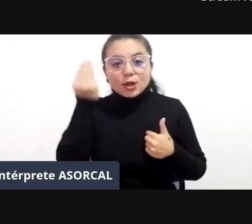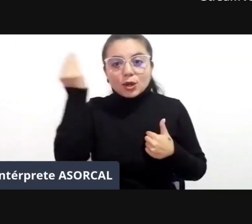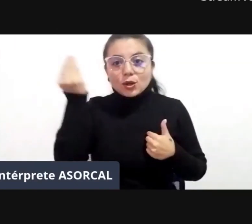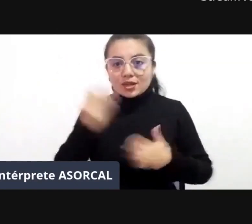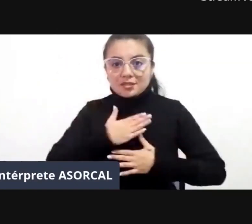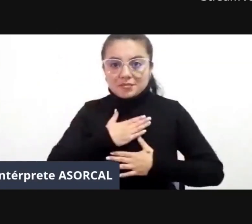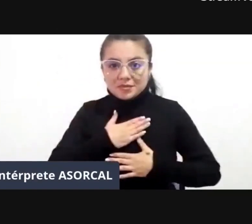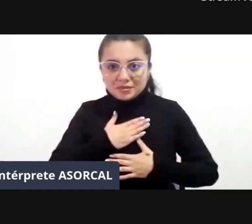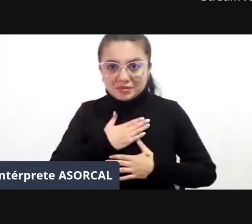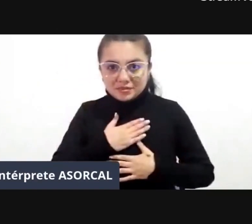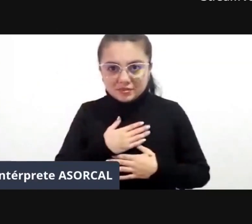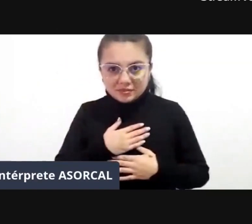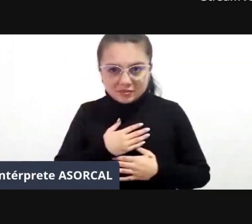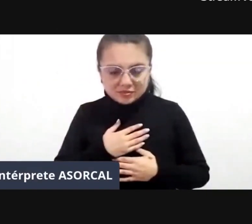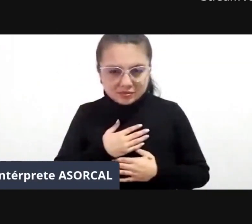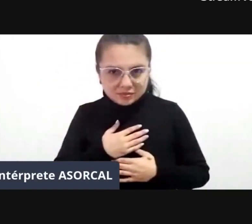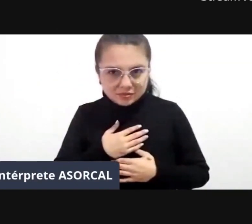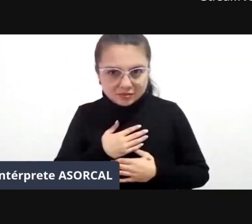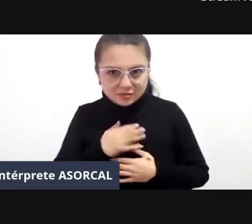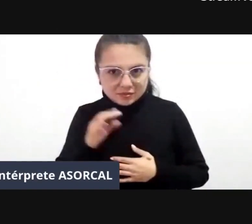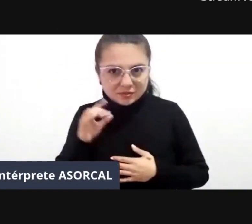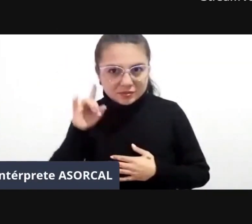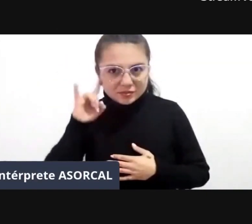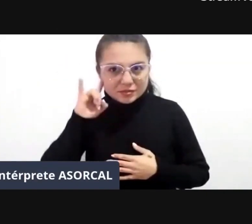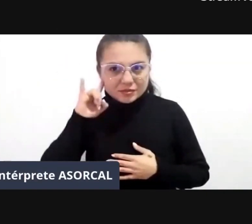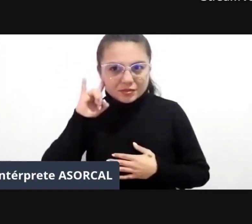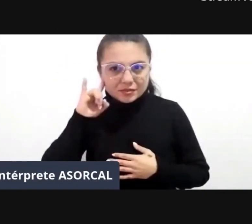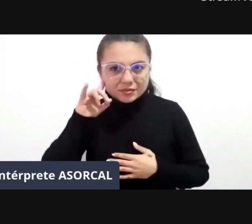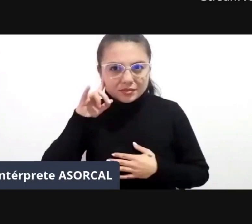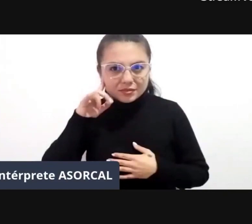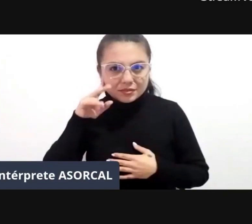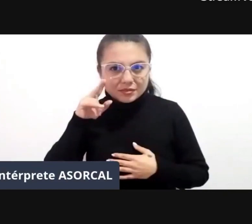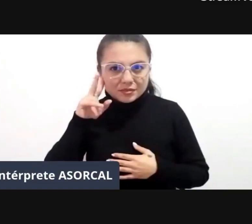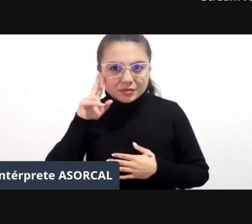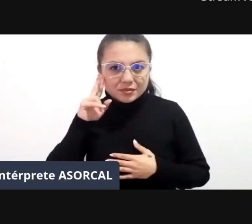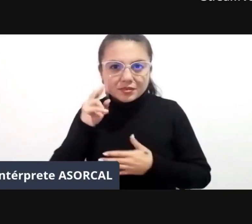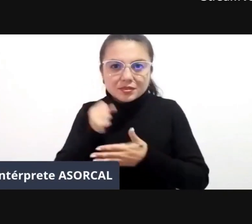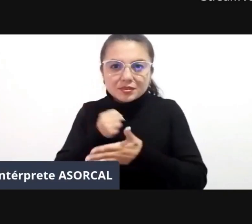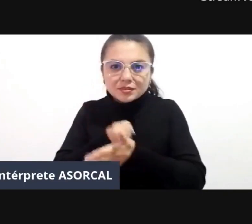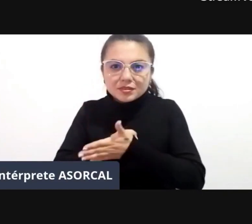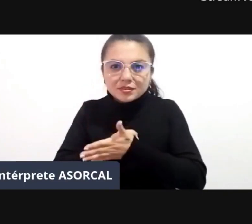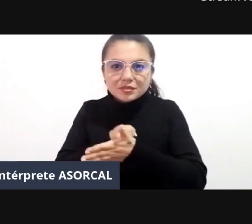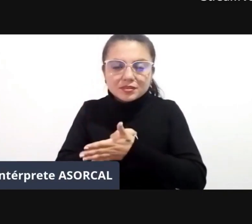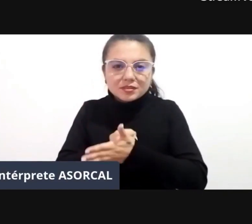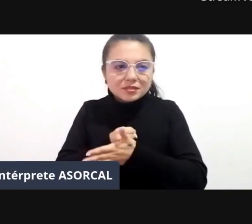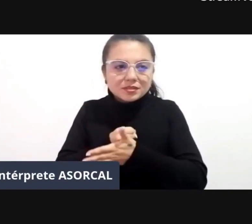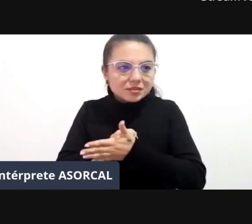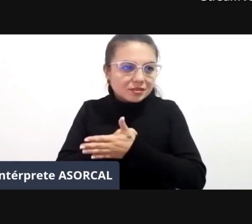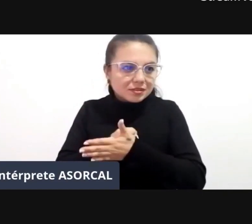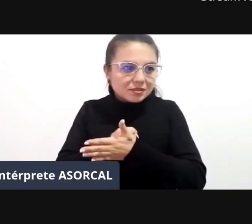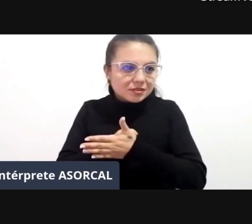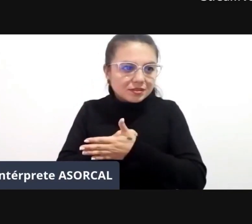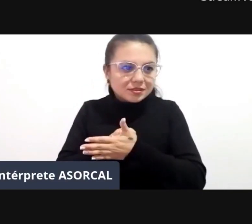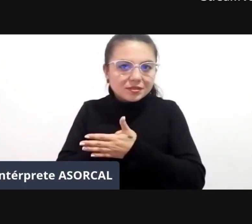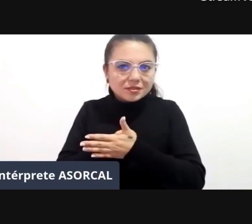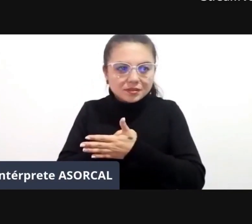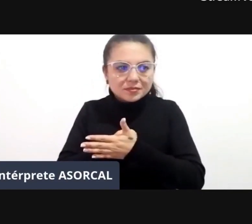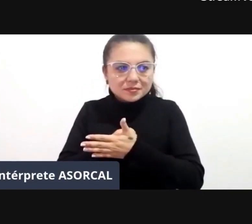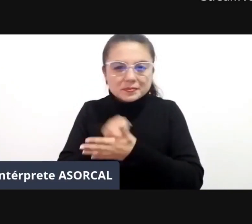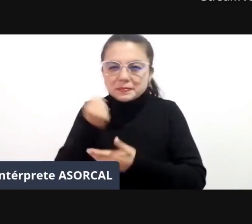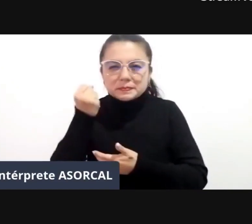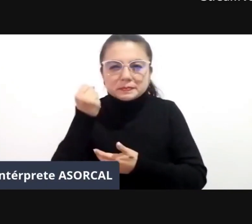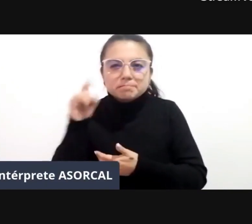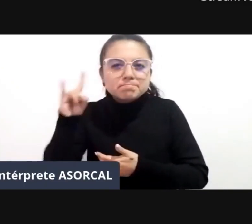allá de sus sólidos intereses de clase. En este intento vio desvanecerse su tradicional alianza con las Fuerzas Armadas, pero conservó